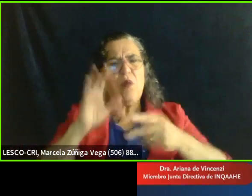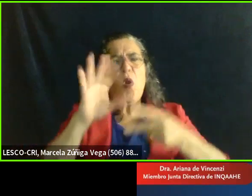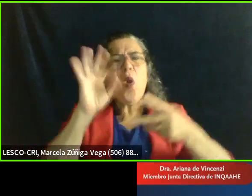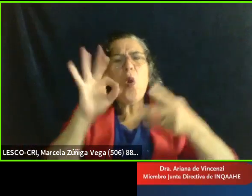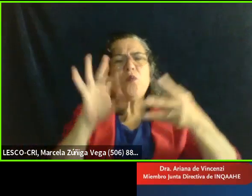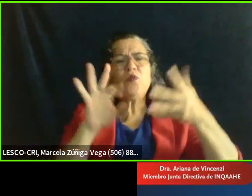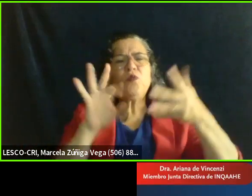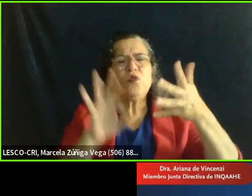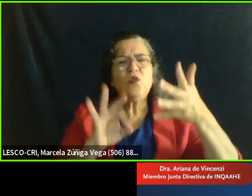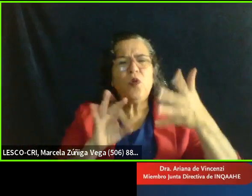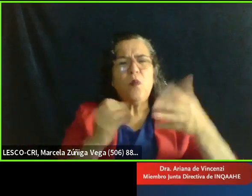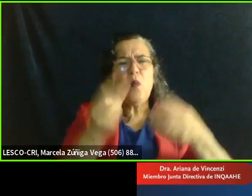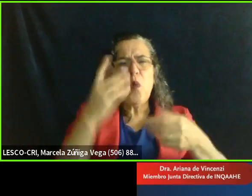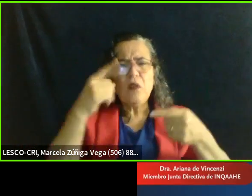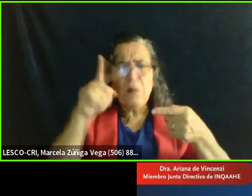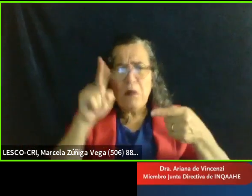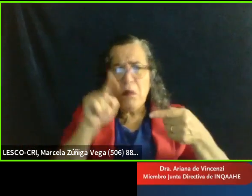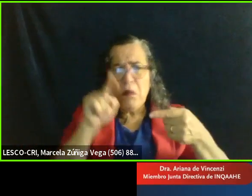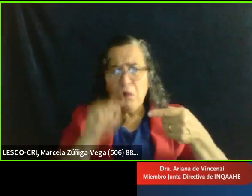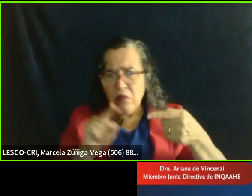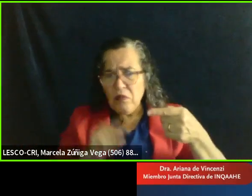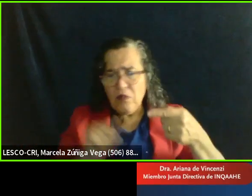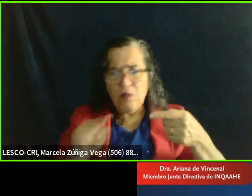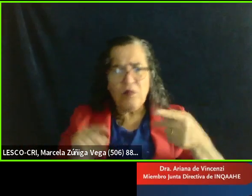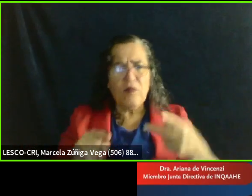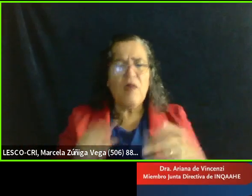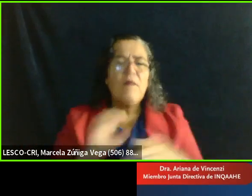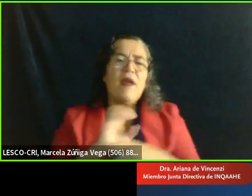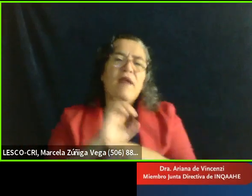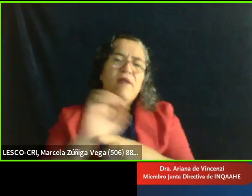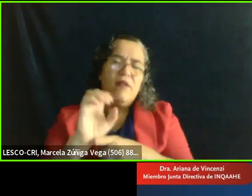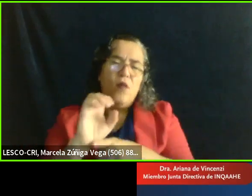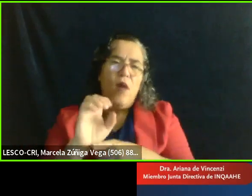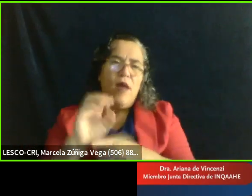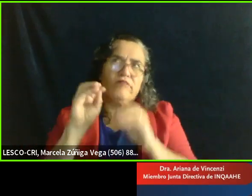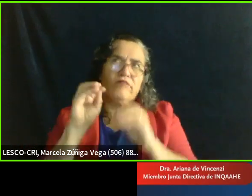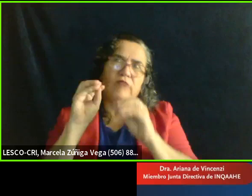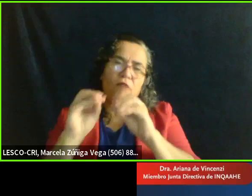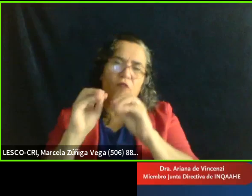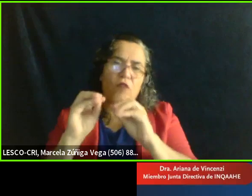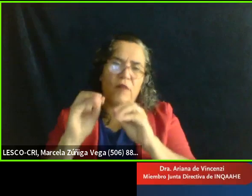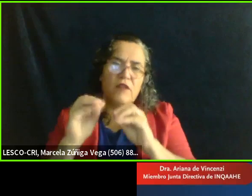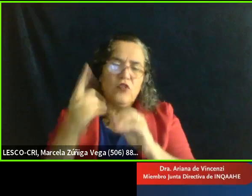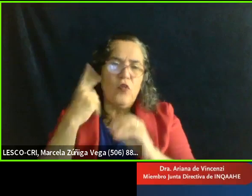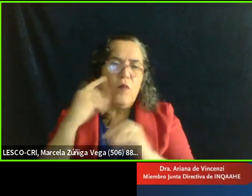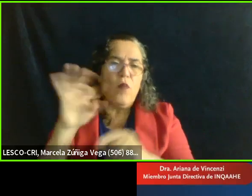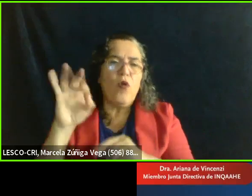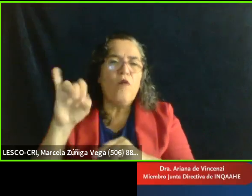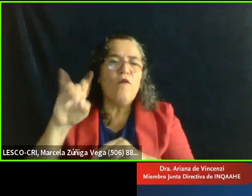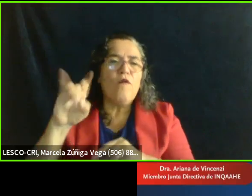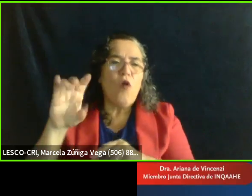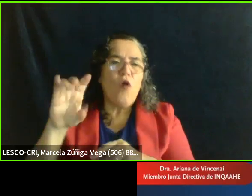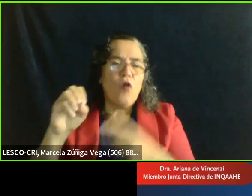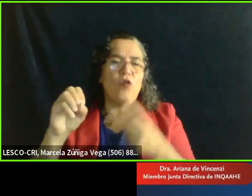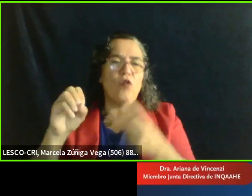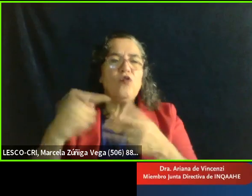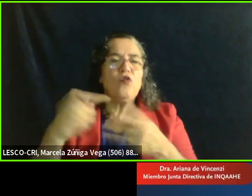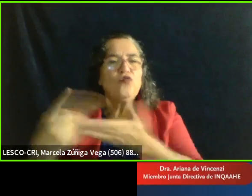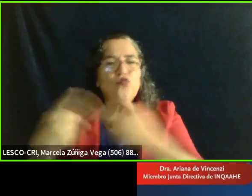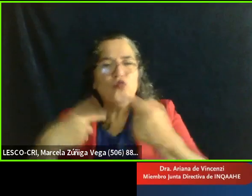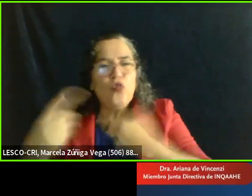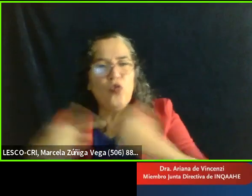una evaluación formativa más sustentada en portfolios, rúbricas que permitan al